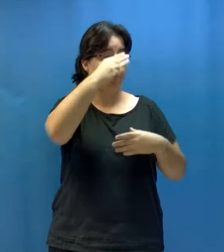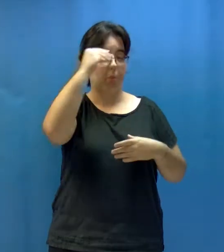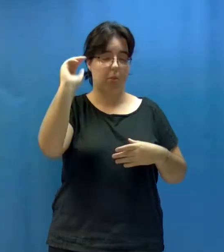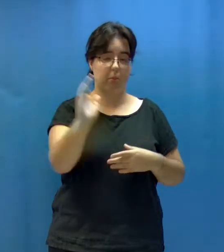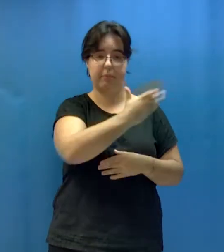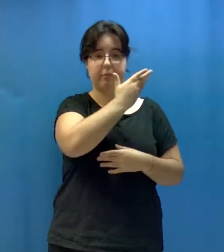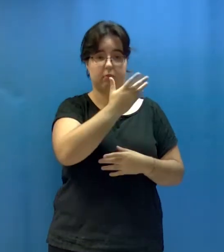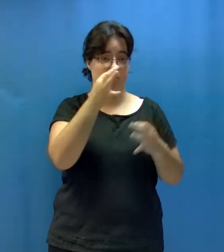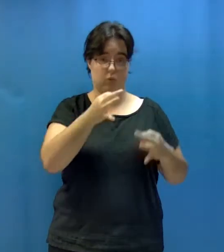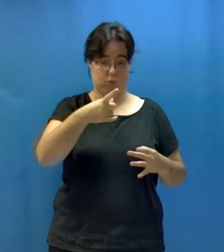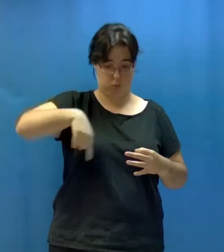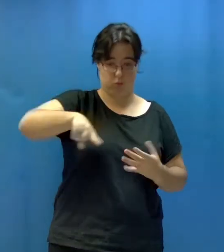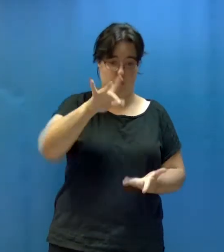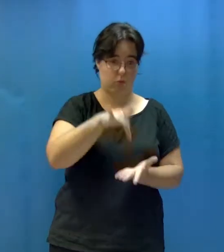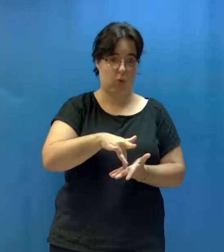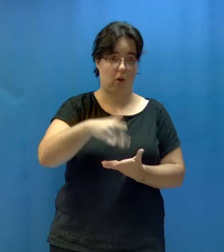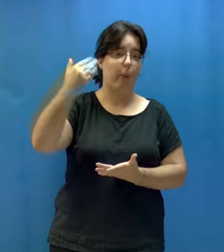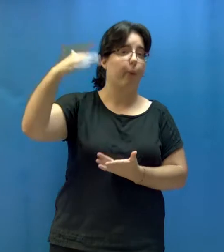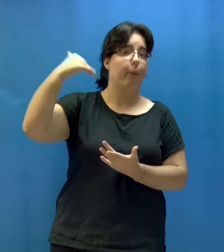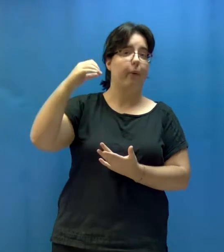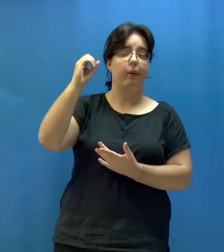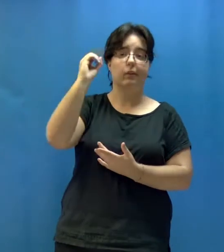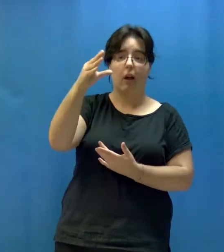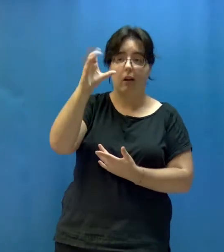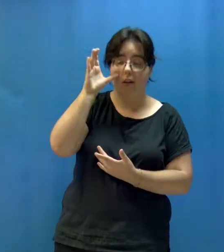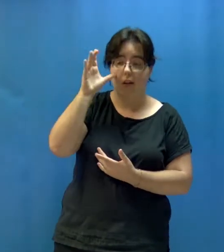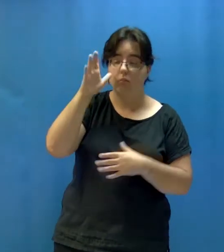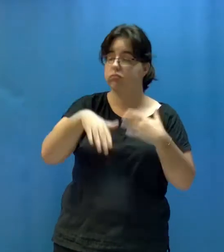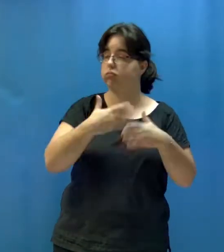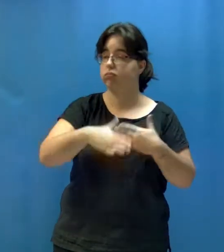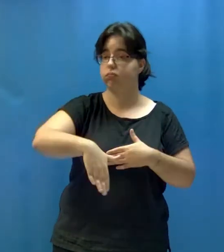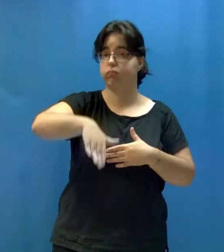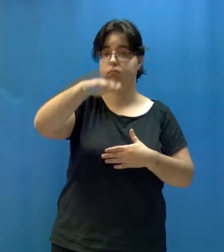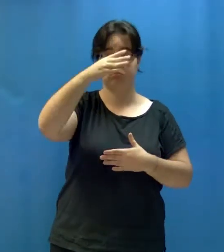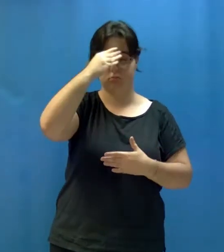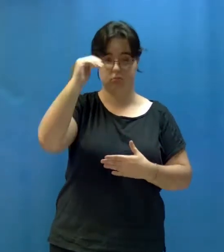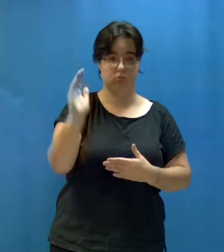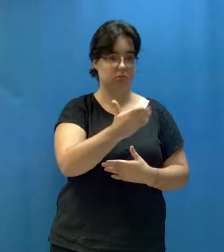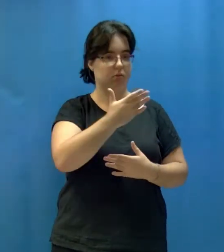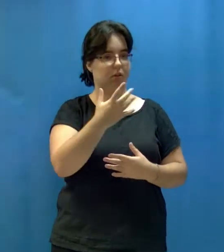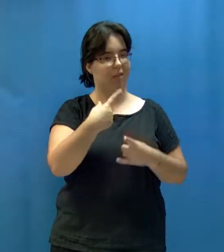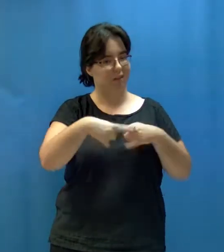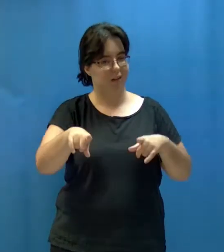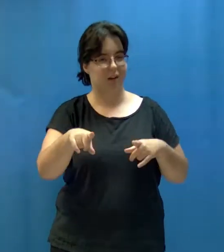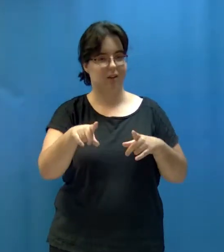nos ha pasado a muchos de los que estamos aquí, unas sesiones con prácticas reales de RCP y con un programa concreto,